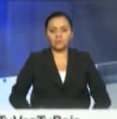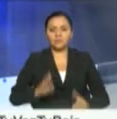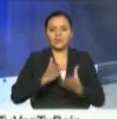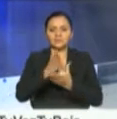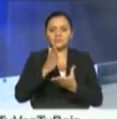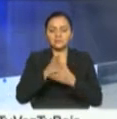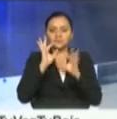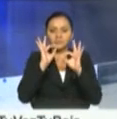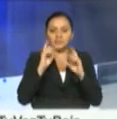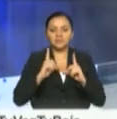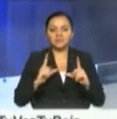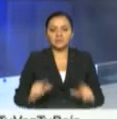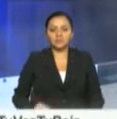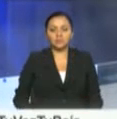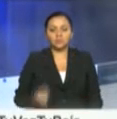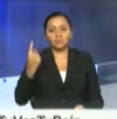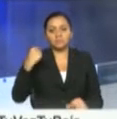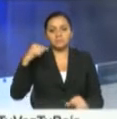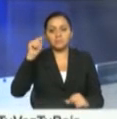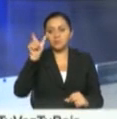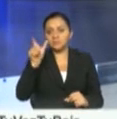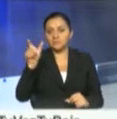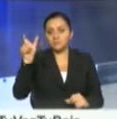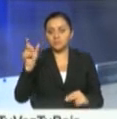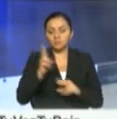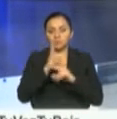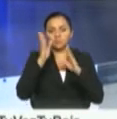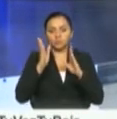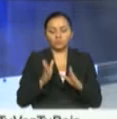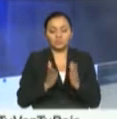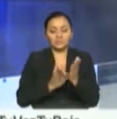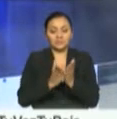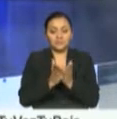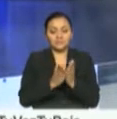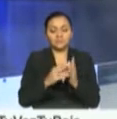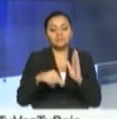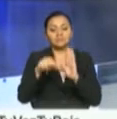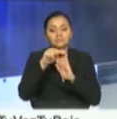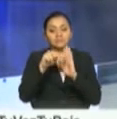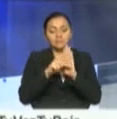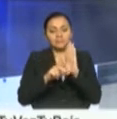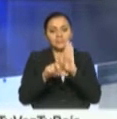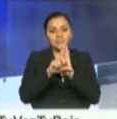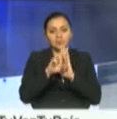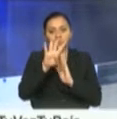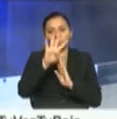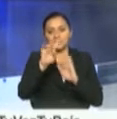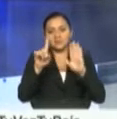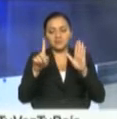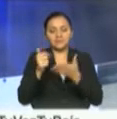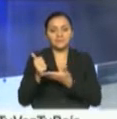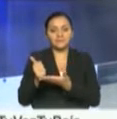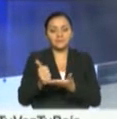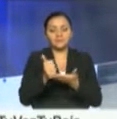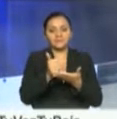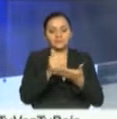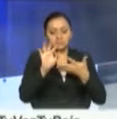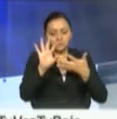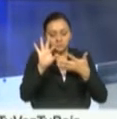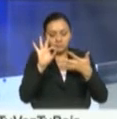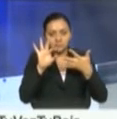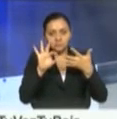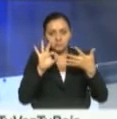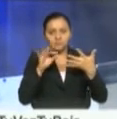a la salud a cerca de 1 millón de usuarios de este servicio. Esta norma brinda 46 beneficios, entre los cuales está